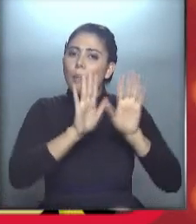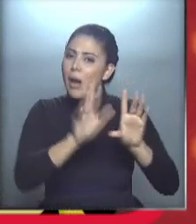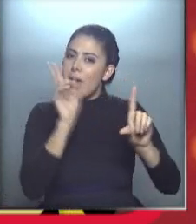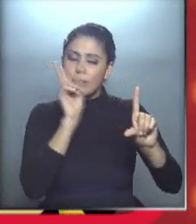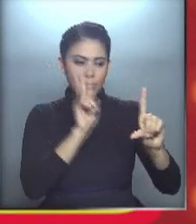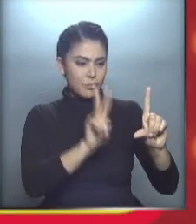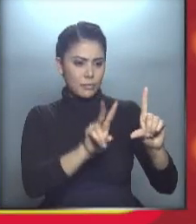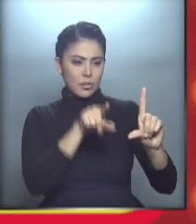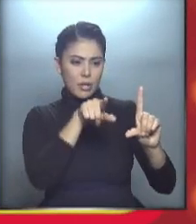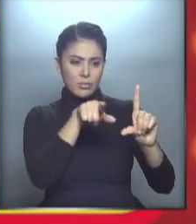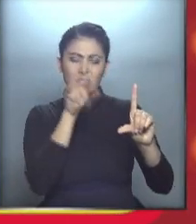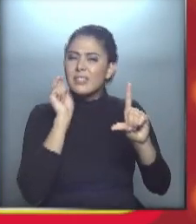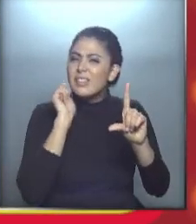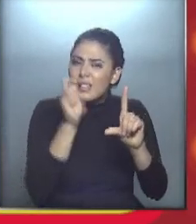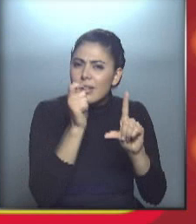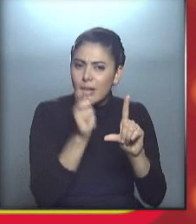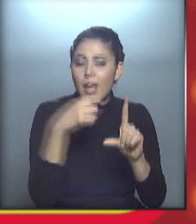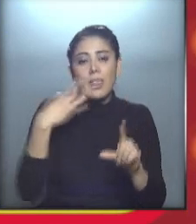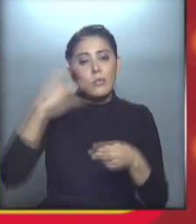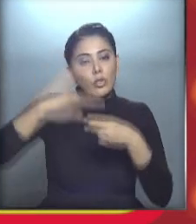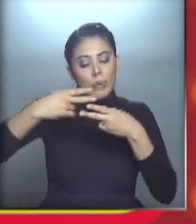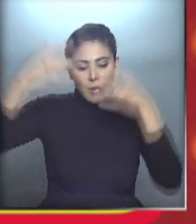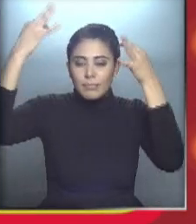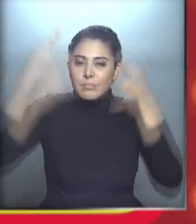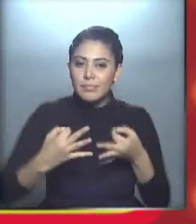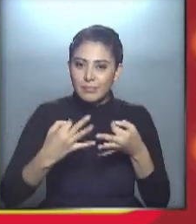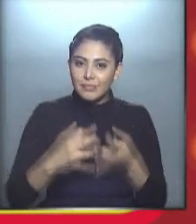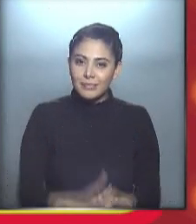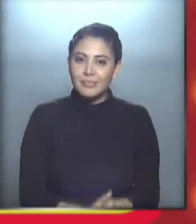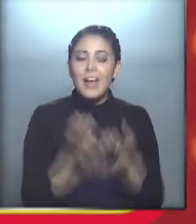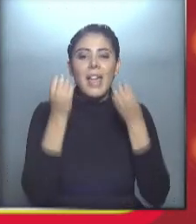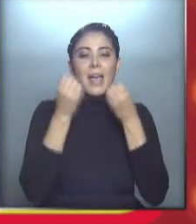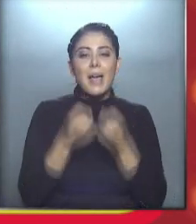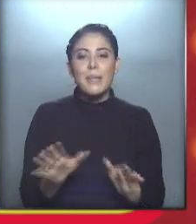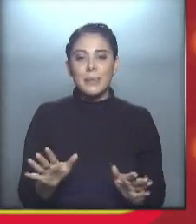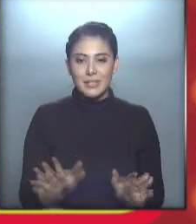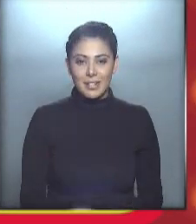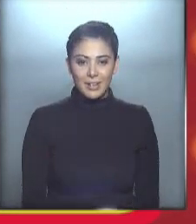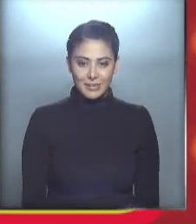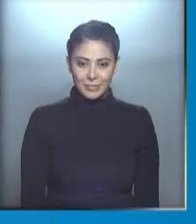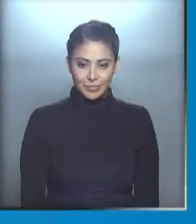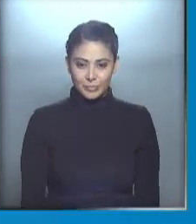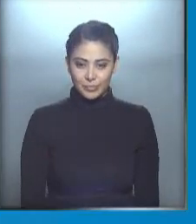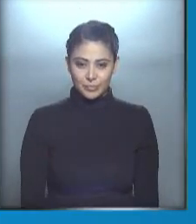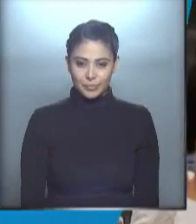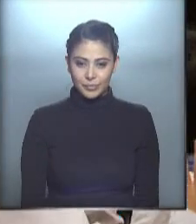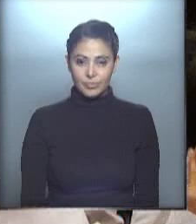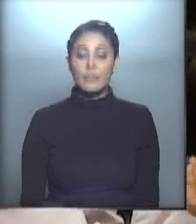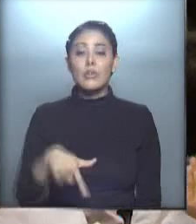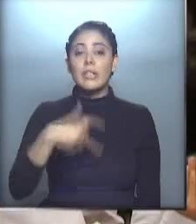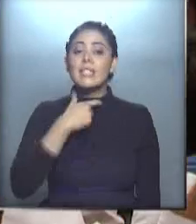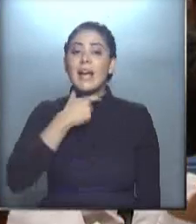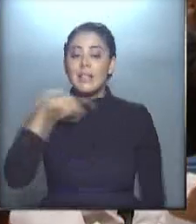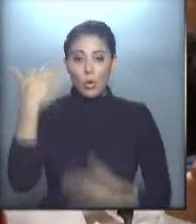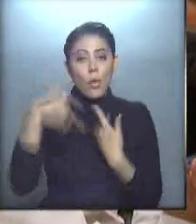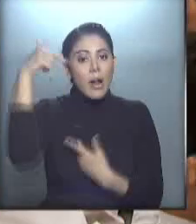se detenga! ¡Mira bien el personaje! ¡Y elegí el nombre correcto! ¡A jugar! Y para jugar al cómo se